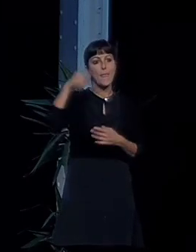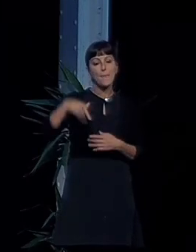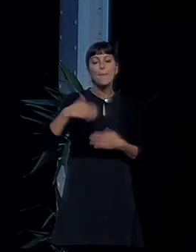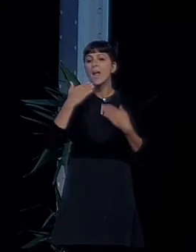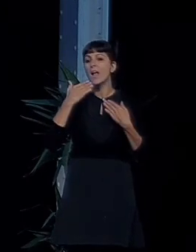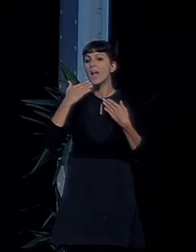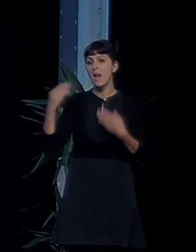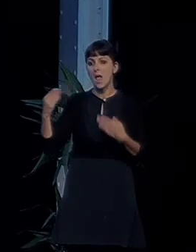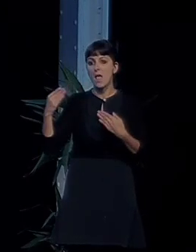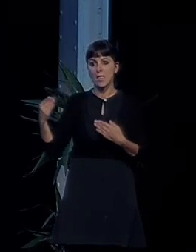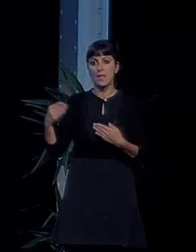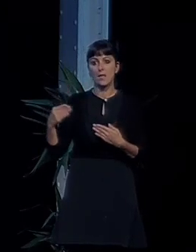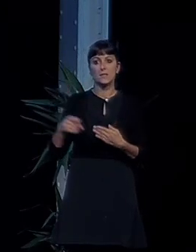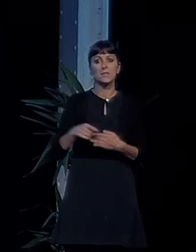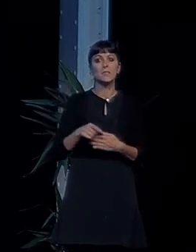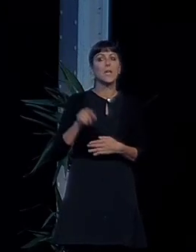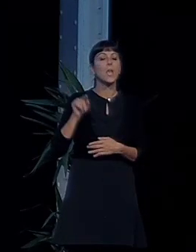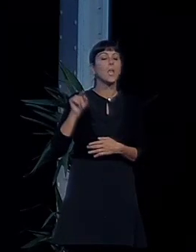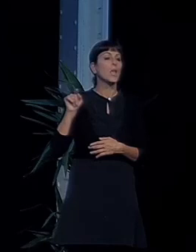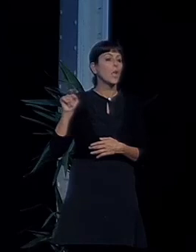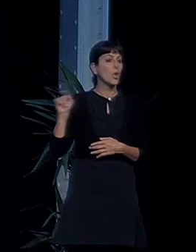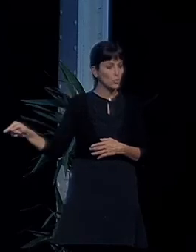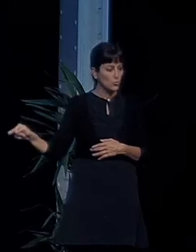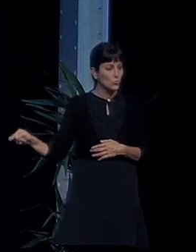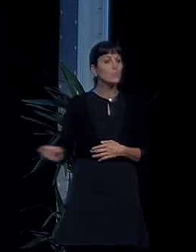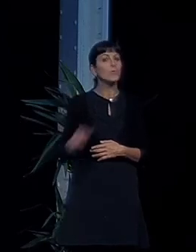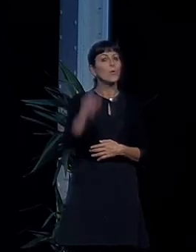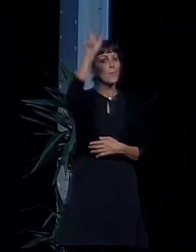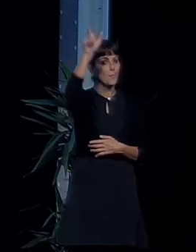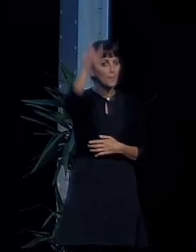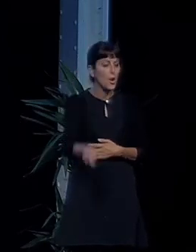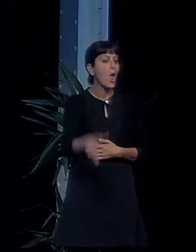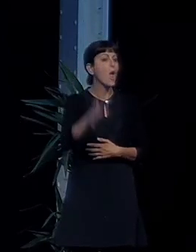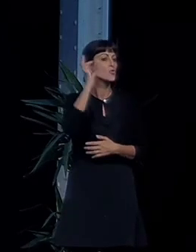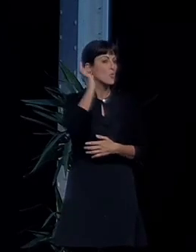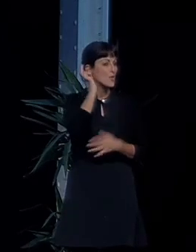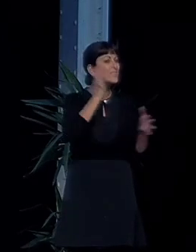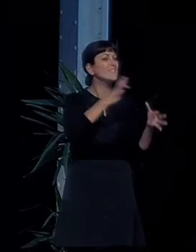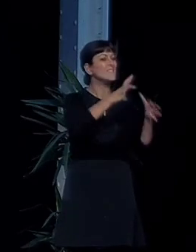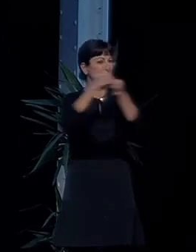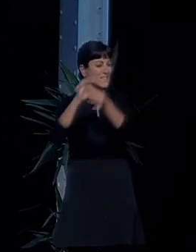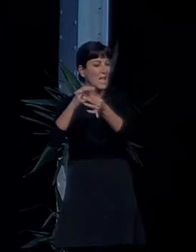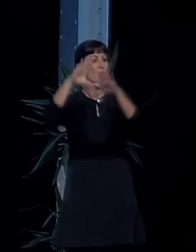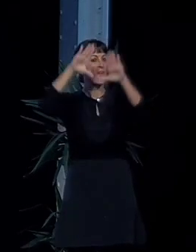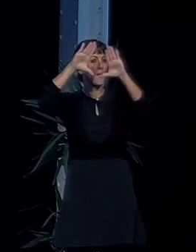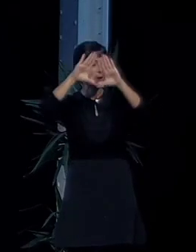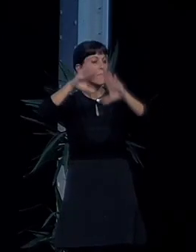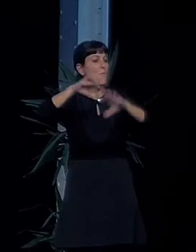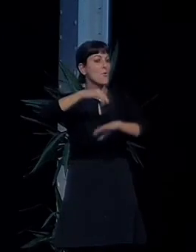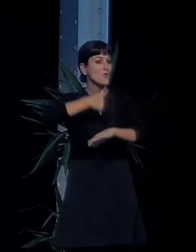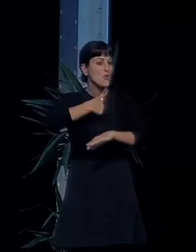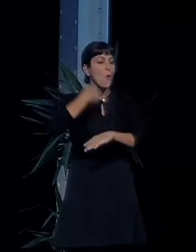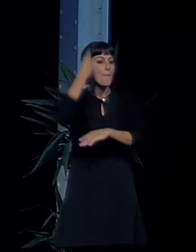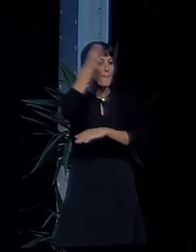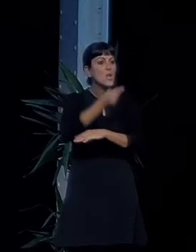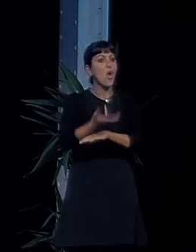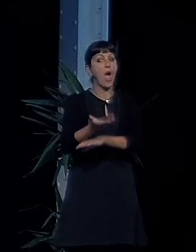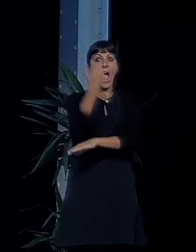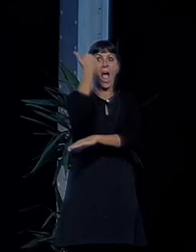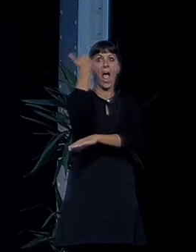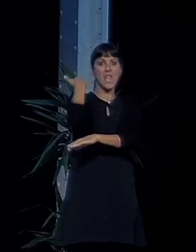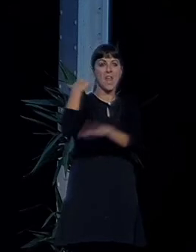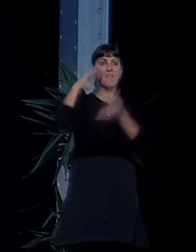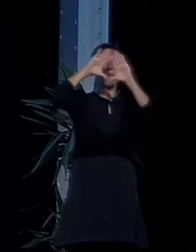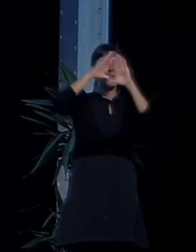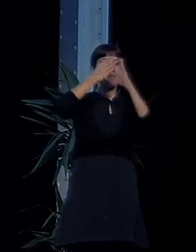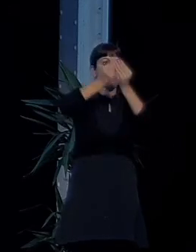agradecer también que hayas rescatado a la mujer una y otra vez como sujeto del feminismo, porque es una cosa que para mí se había quedado desdibujada ayer, y